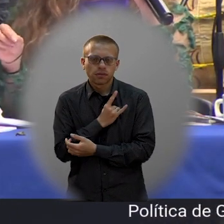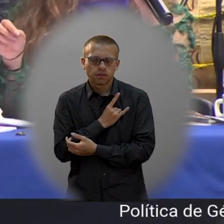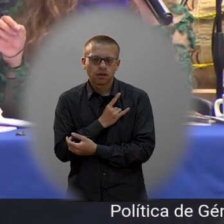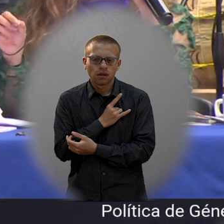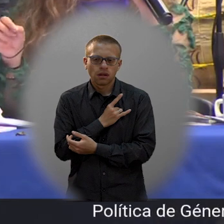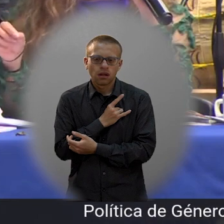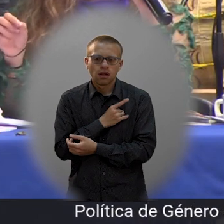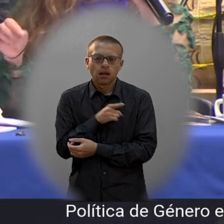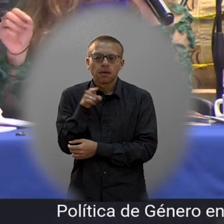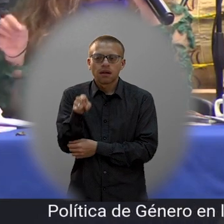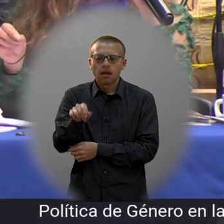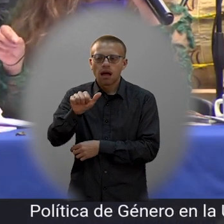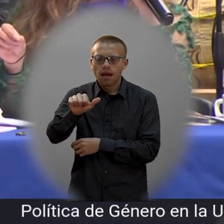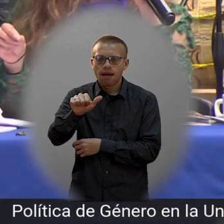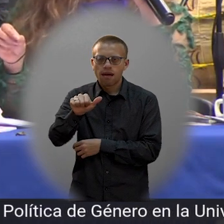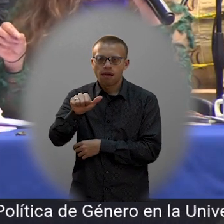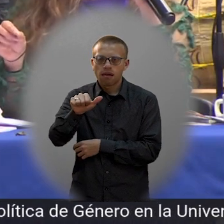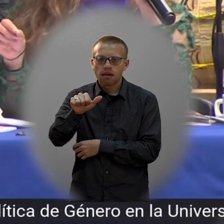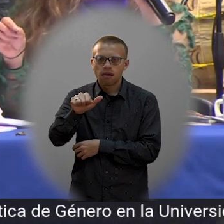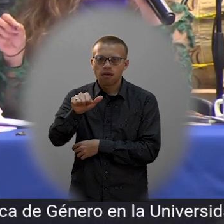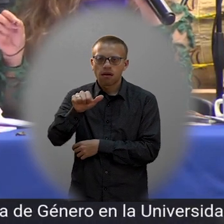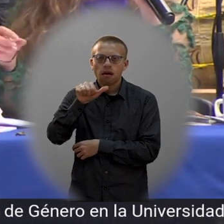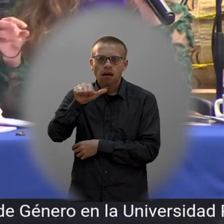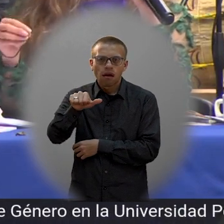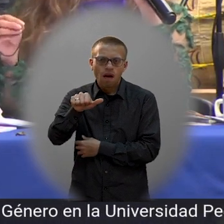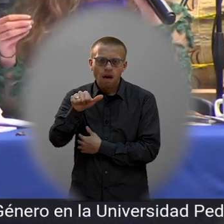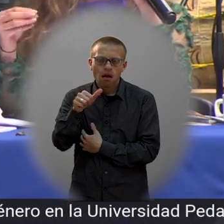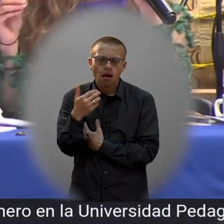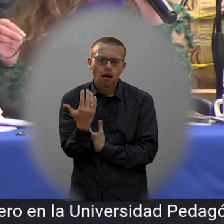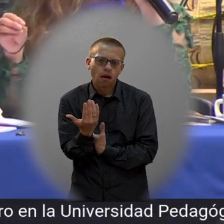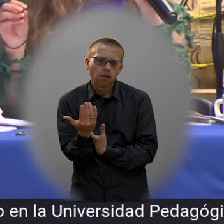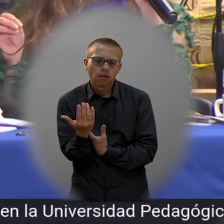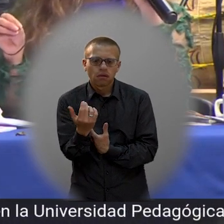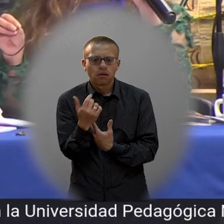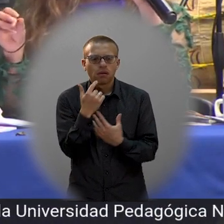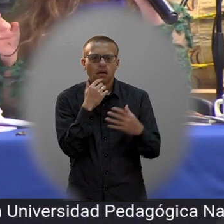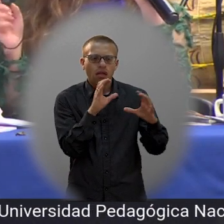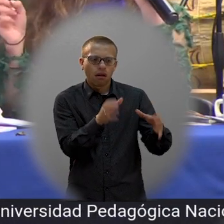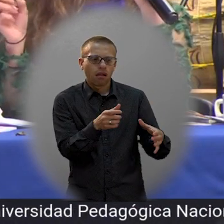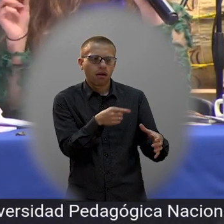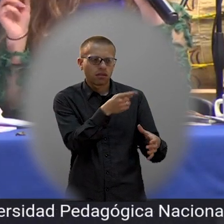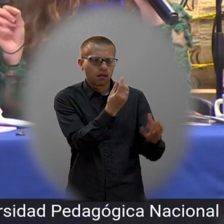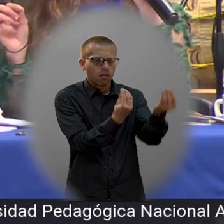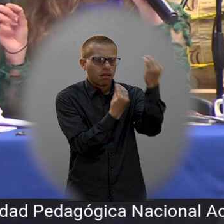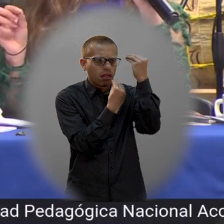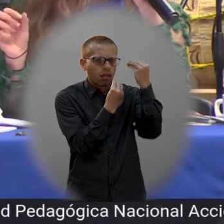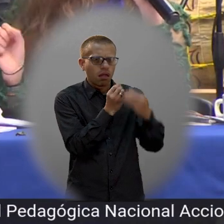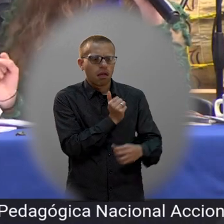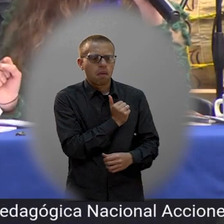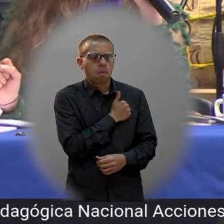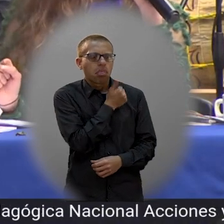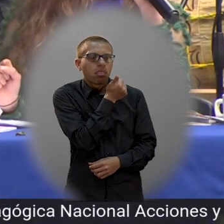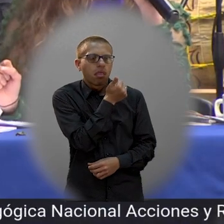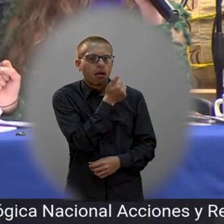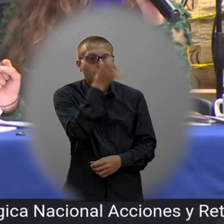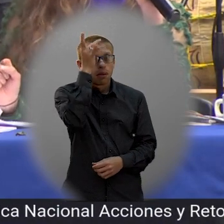momento tiene que ver clases con su agresor, su violador y su potencial